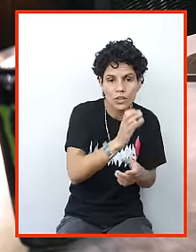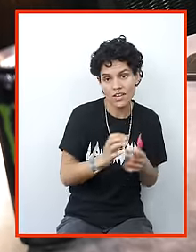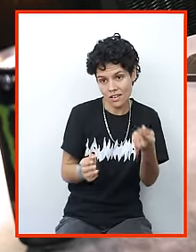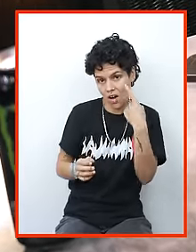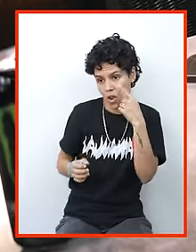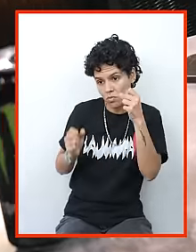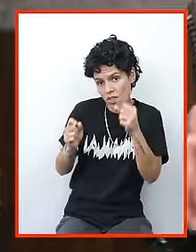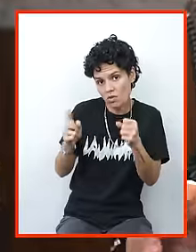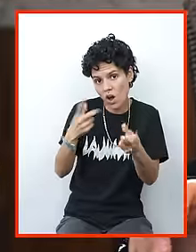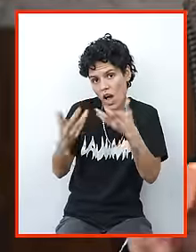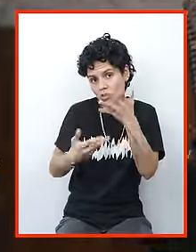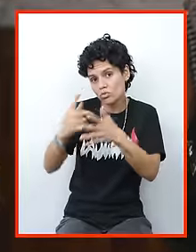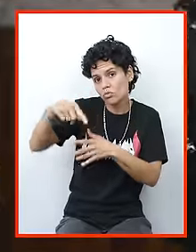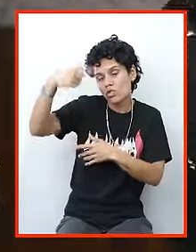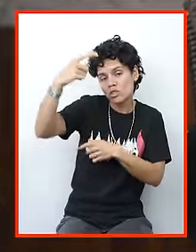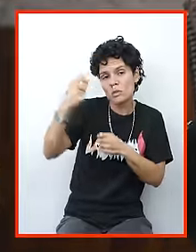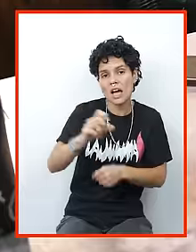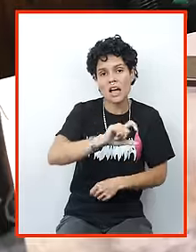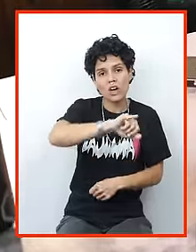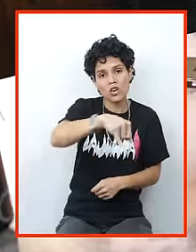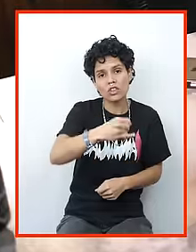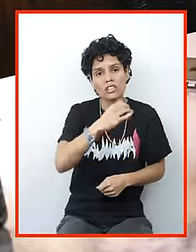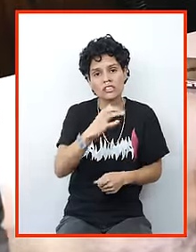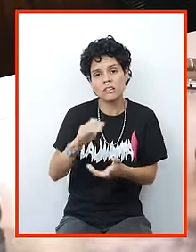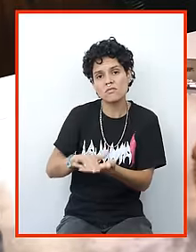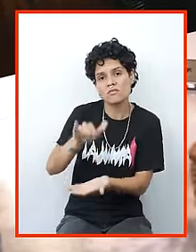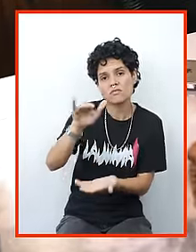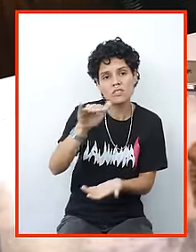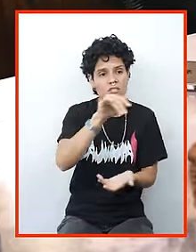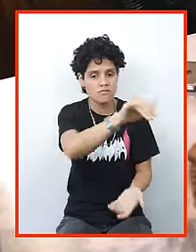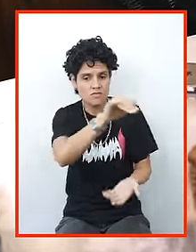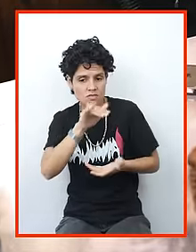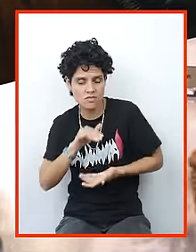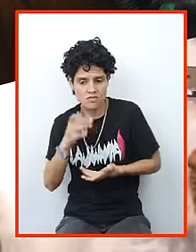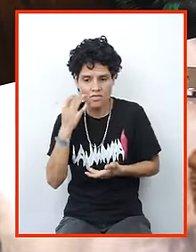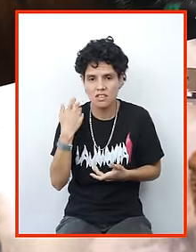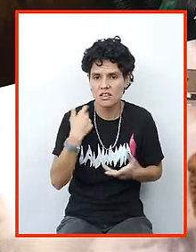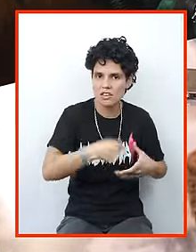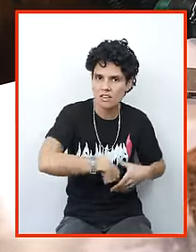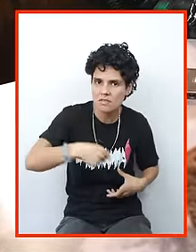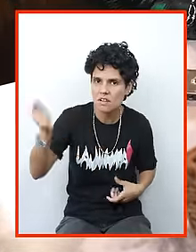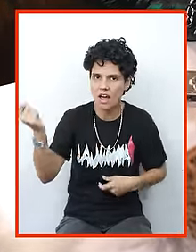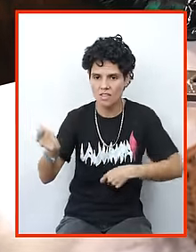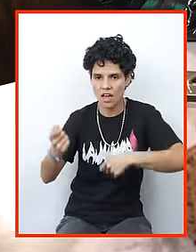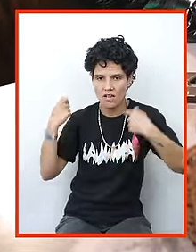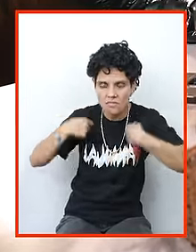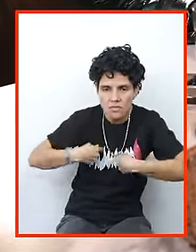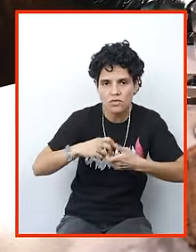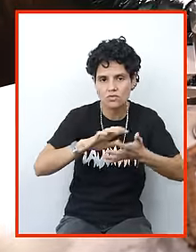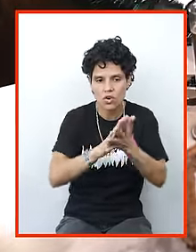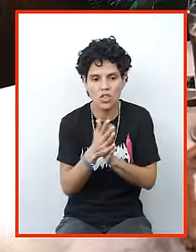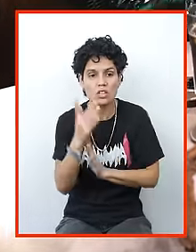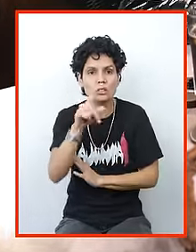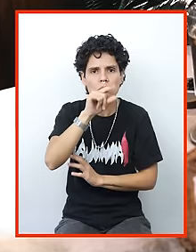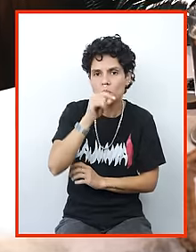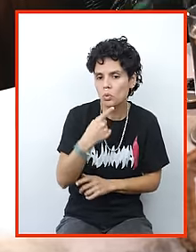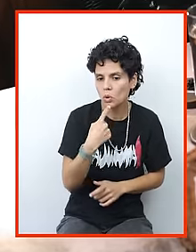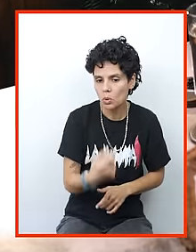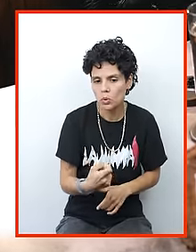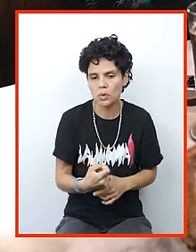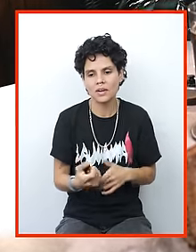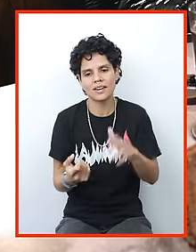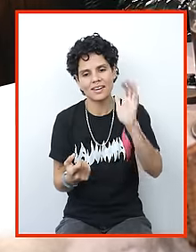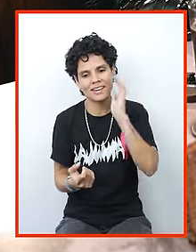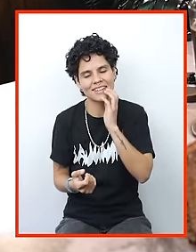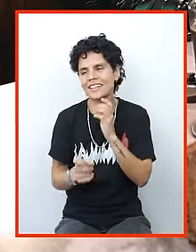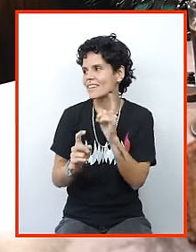JC me regaló un Tanjiro. Ahí la dejo ahí, ¿ah? ¿Eh? El JC me regaló un Tanjiro en la junta. Y la katana y la bata y todo. Sí, y el pollo estaba duro, pa, y